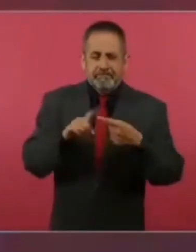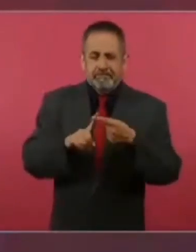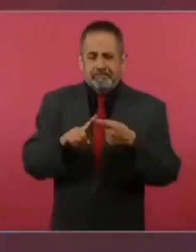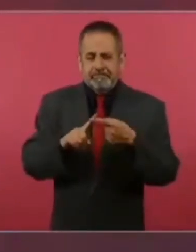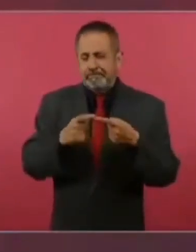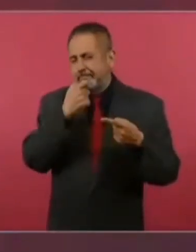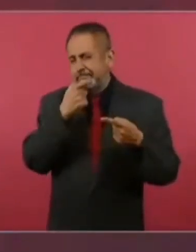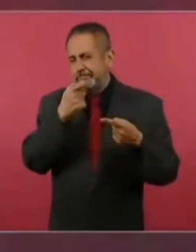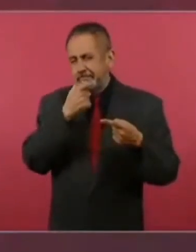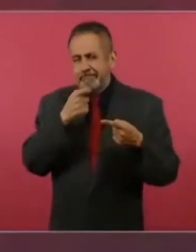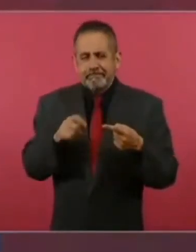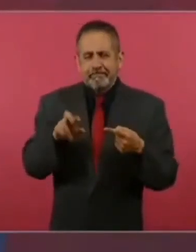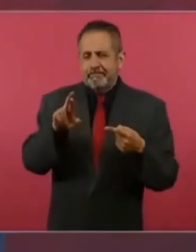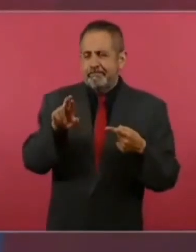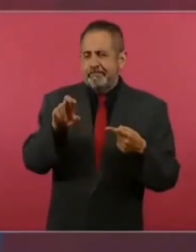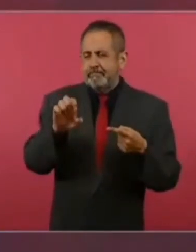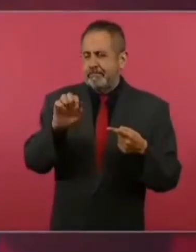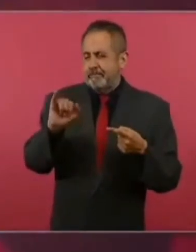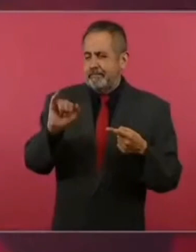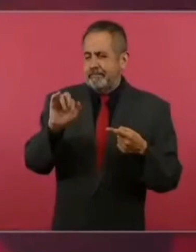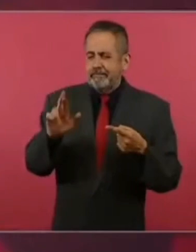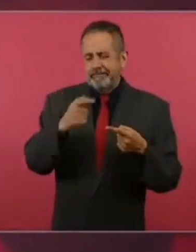Esa es una.